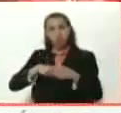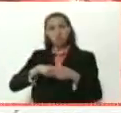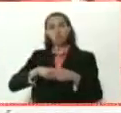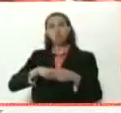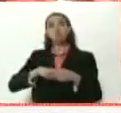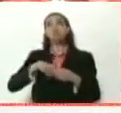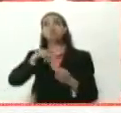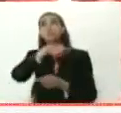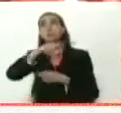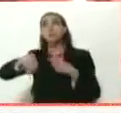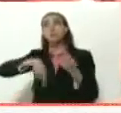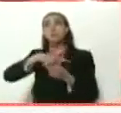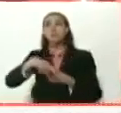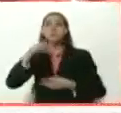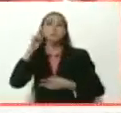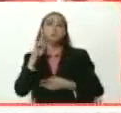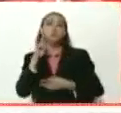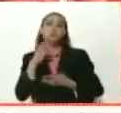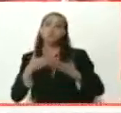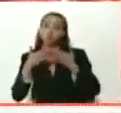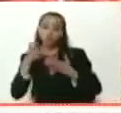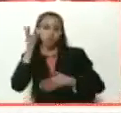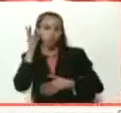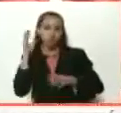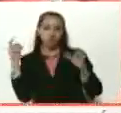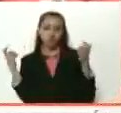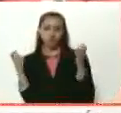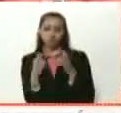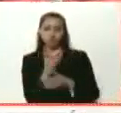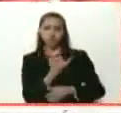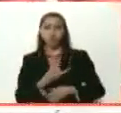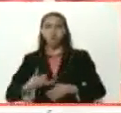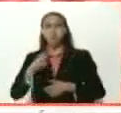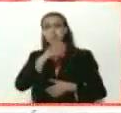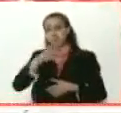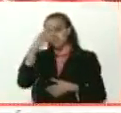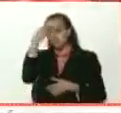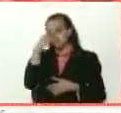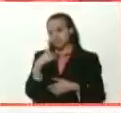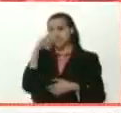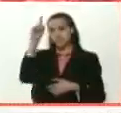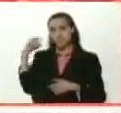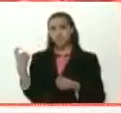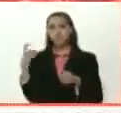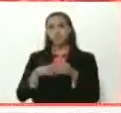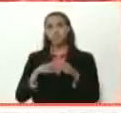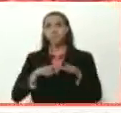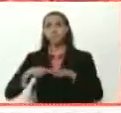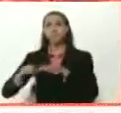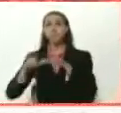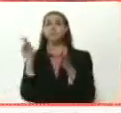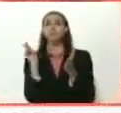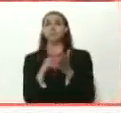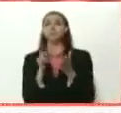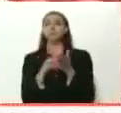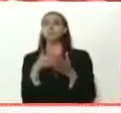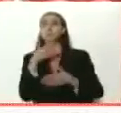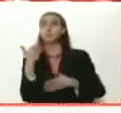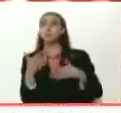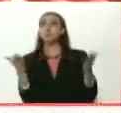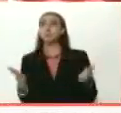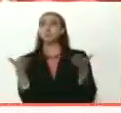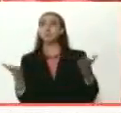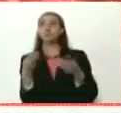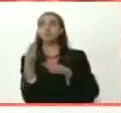la Revolución Bolivariana a favor de la mujer, la disminución de la pobreza, la inclusión en todos los espacios públicos que permea también toda la esfera